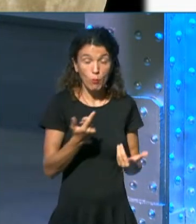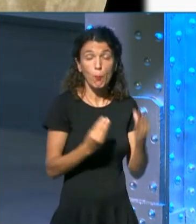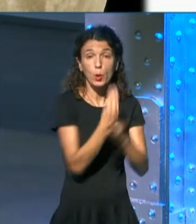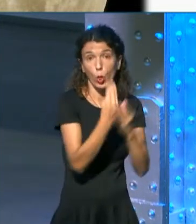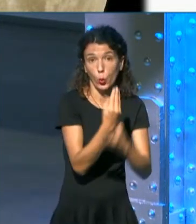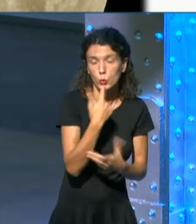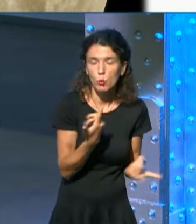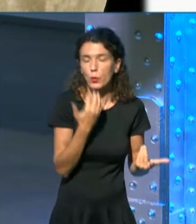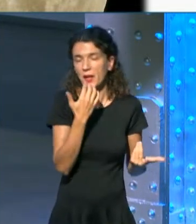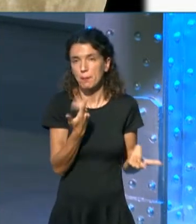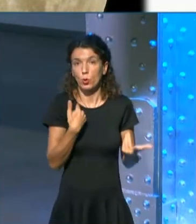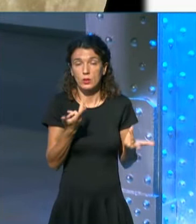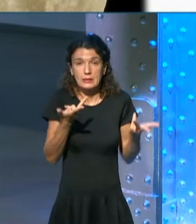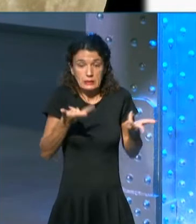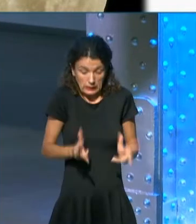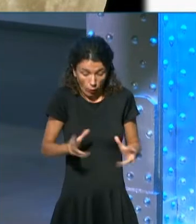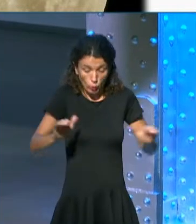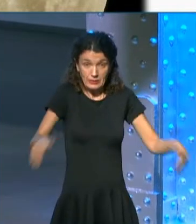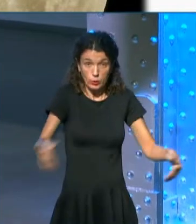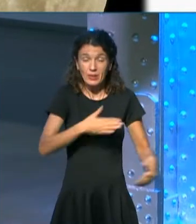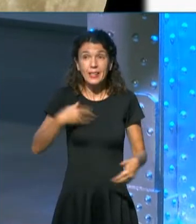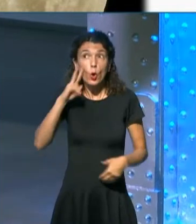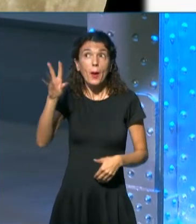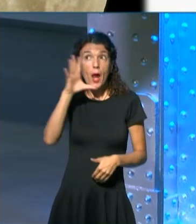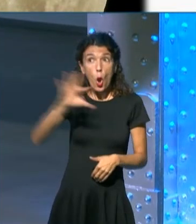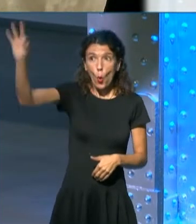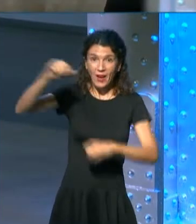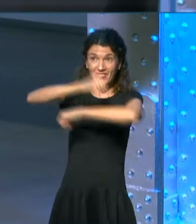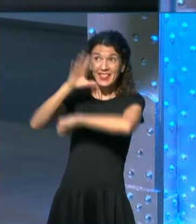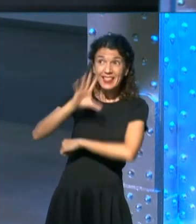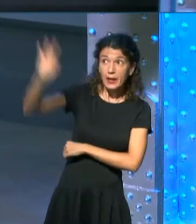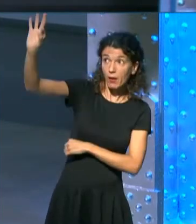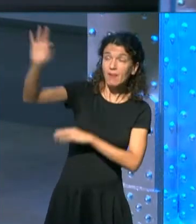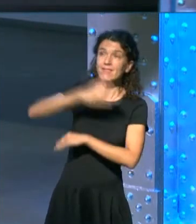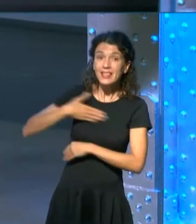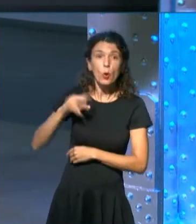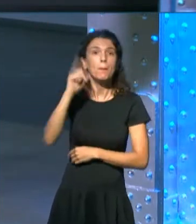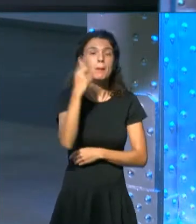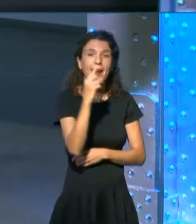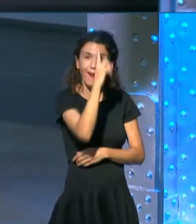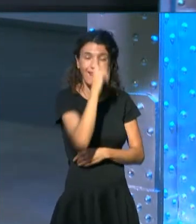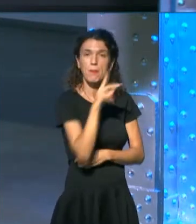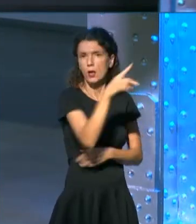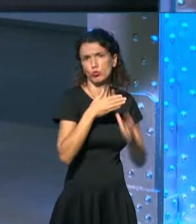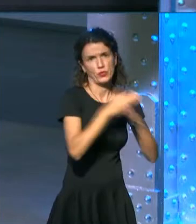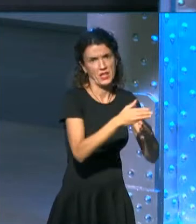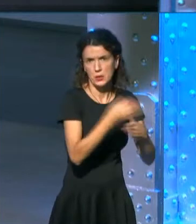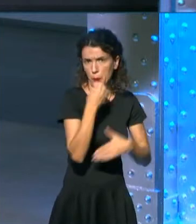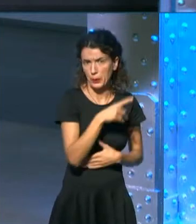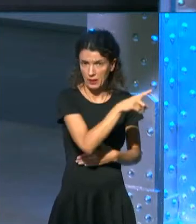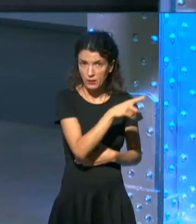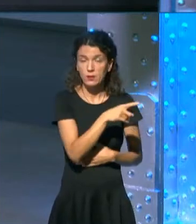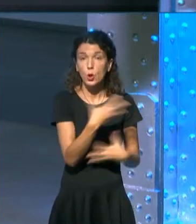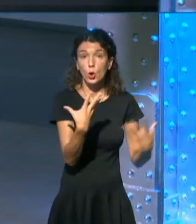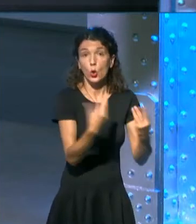es mirar, estoy sentado en un sillón y quiero ver la luna a través de una ventana, seguramente esta primera imagen sea suficiente. Esto